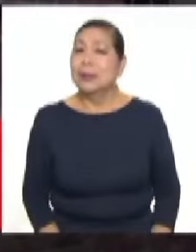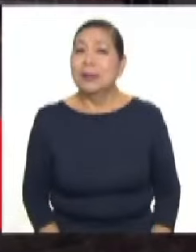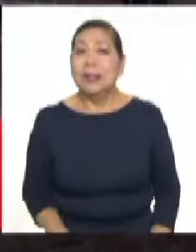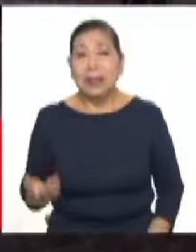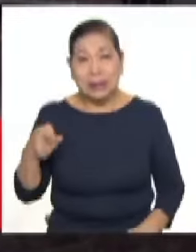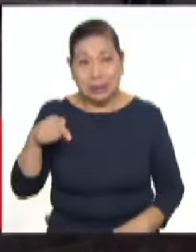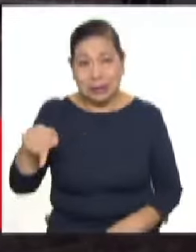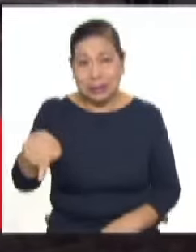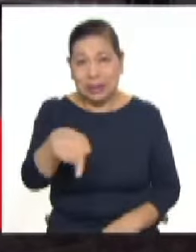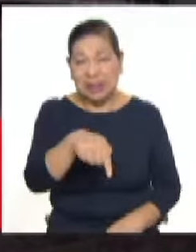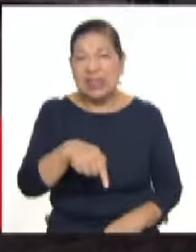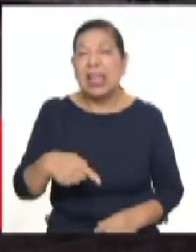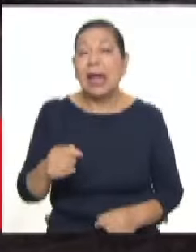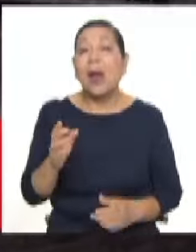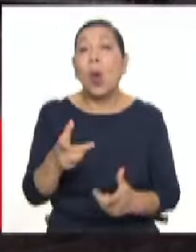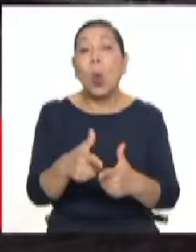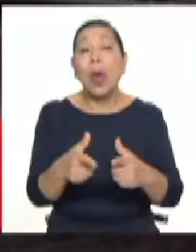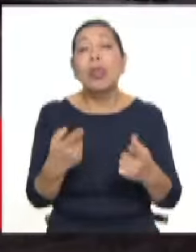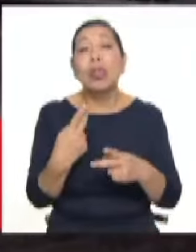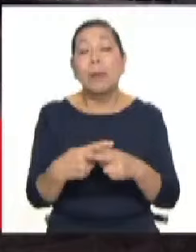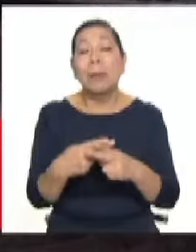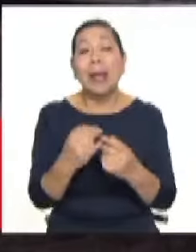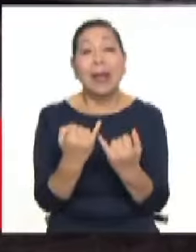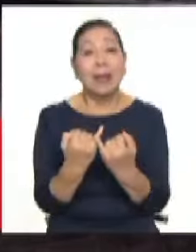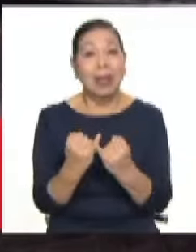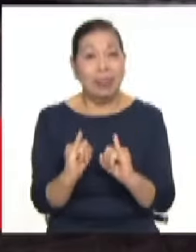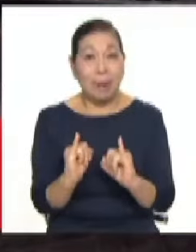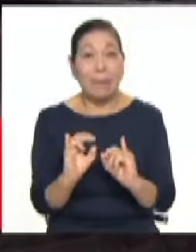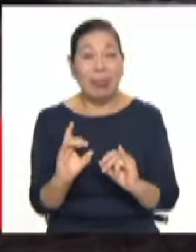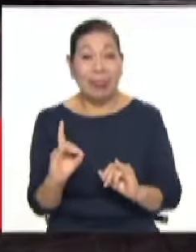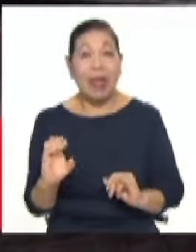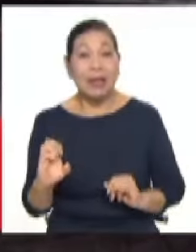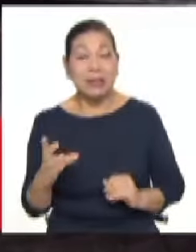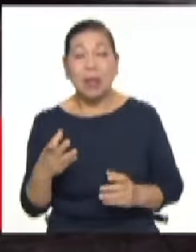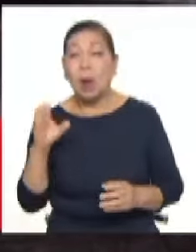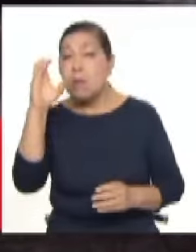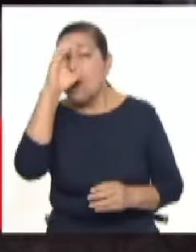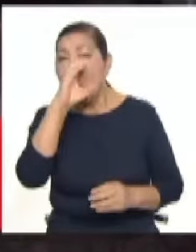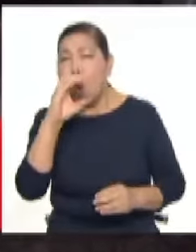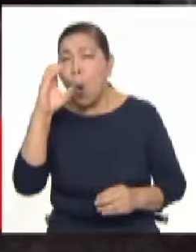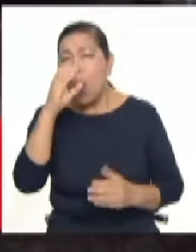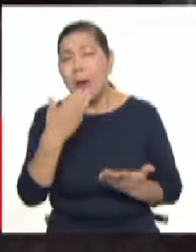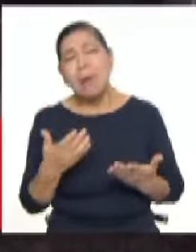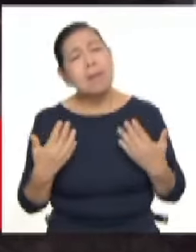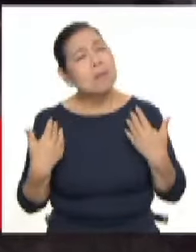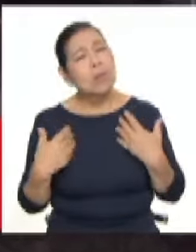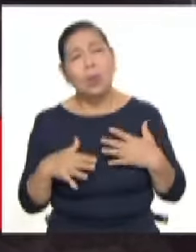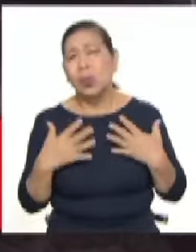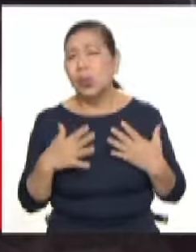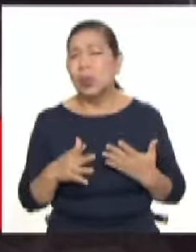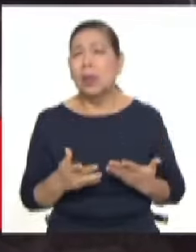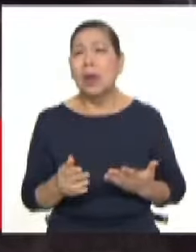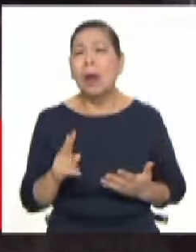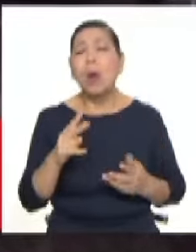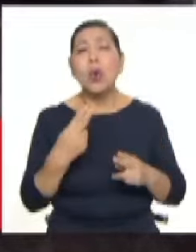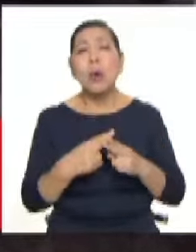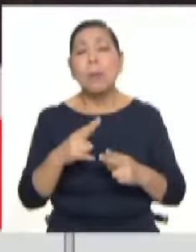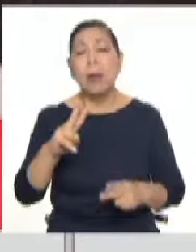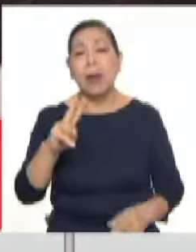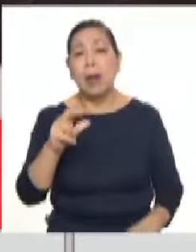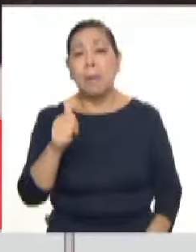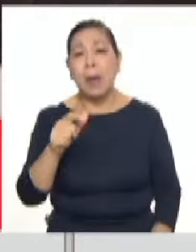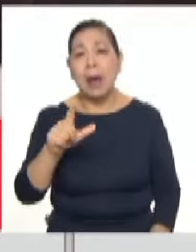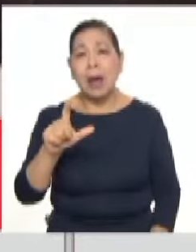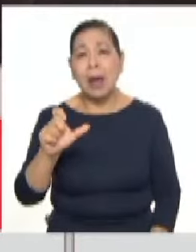Nosotros hemos llegado hasta el distrito de Independencia, distrito en donde se busca intensamente a Valerie. Como ustedes